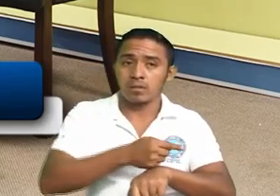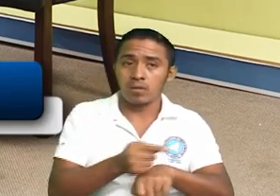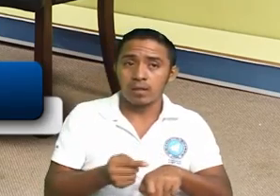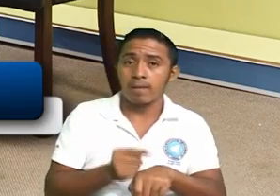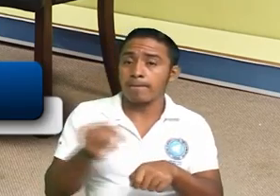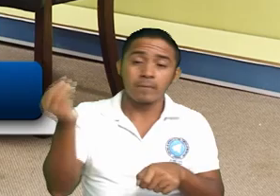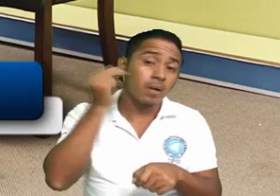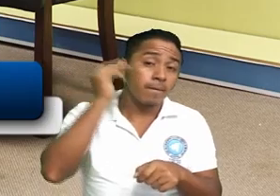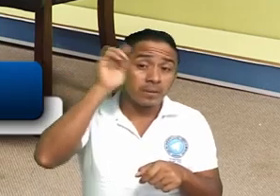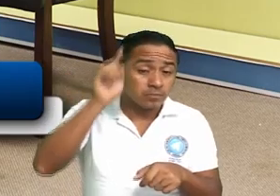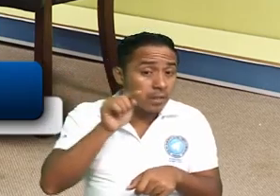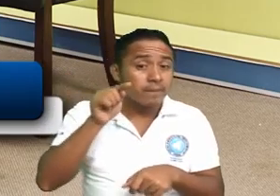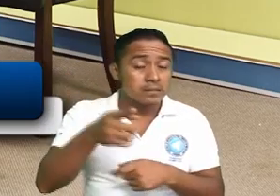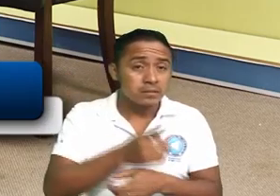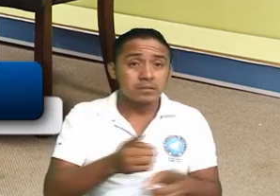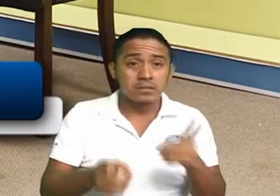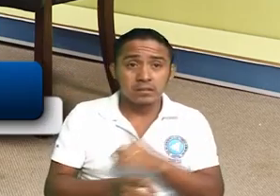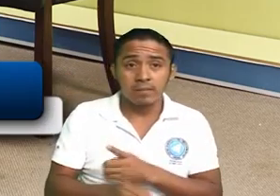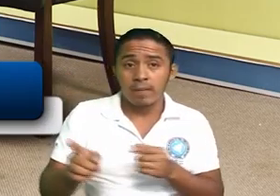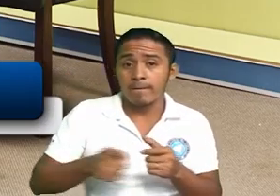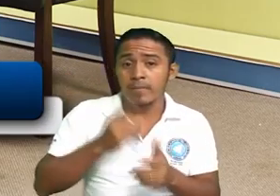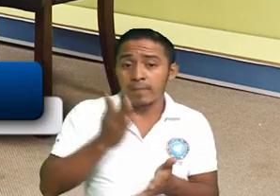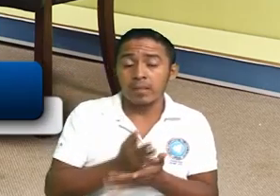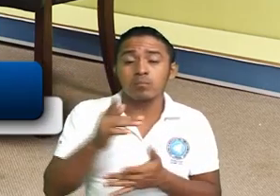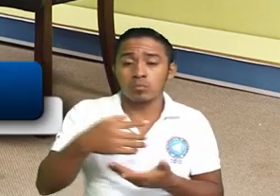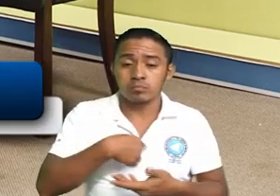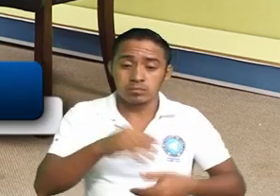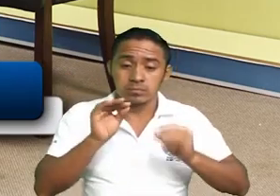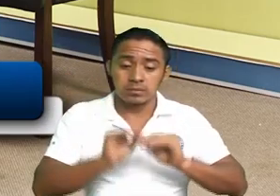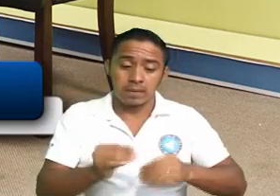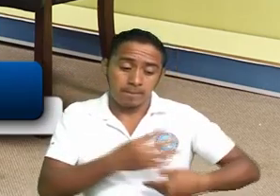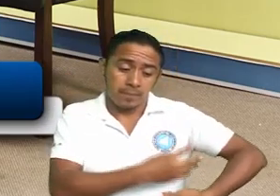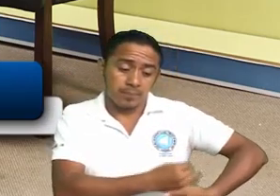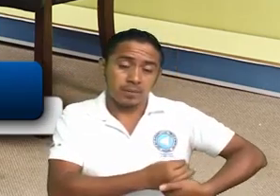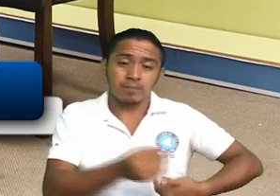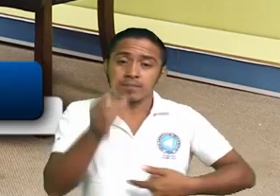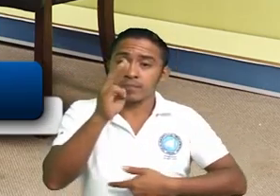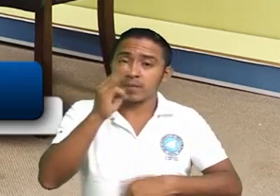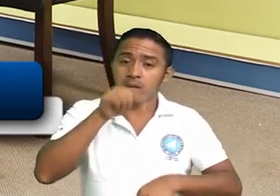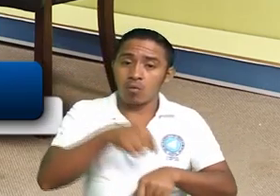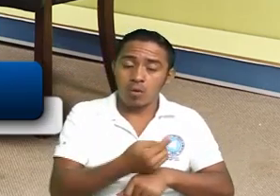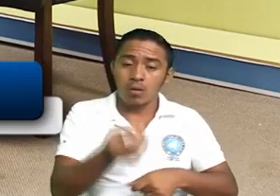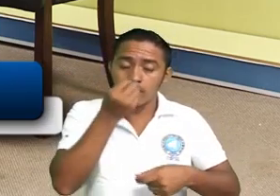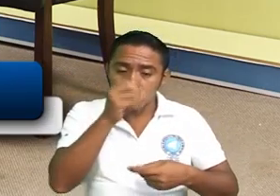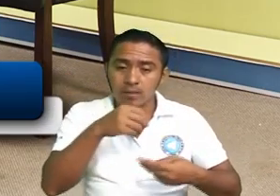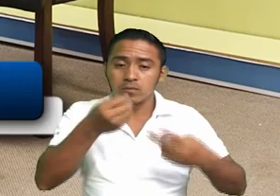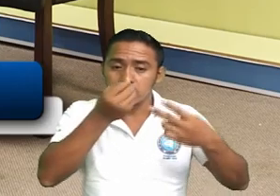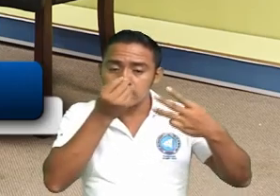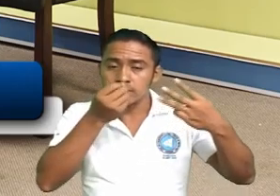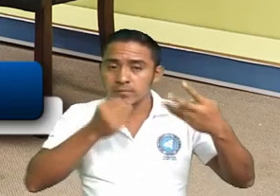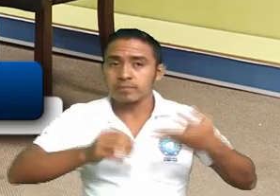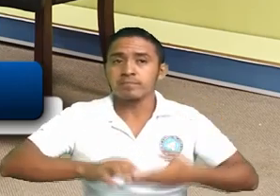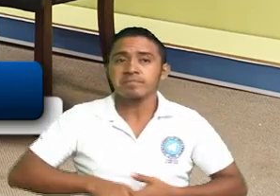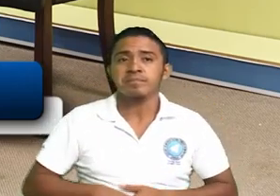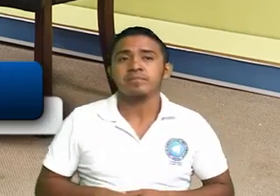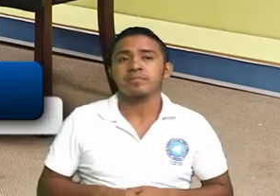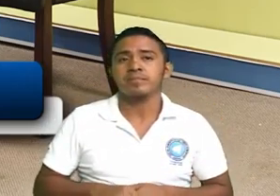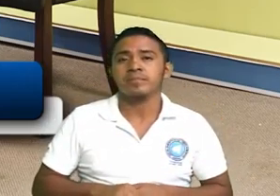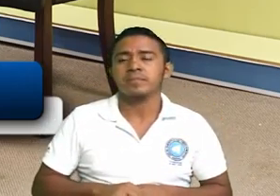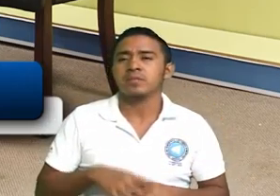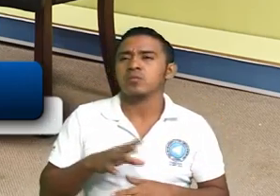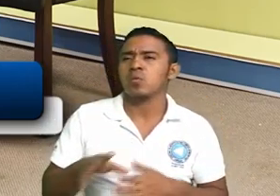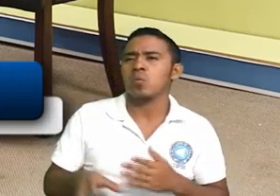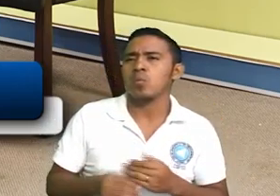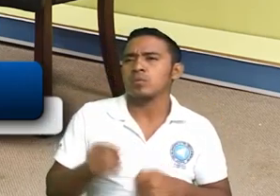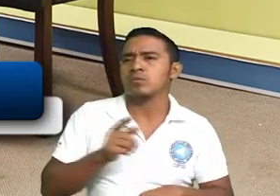tenemos bebés que hasta se les baja la glucosa, que es el azúcar. Porque el bebé se debe alimentar a demanda. Sin embargo, no tiene que ser en un periodo mayor